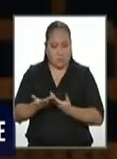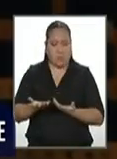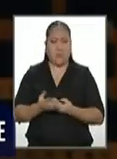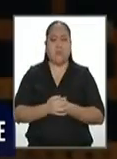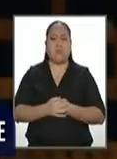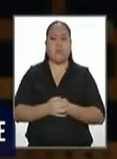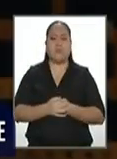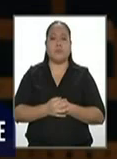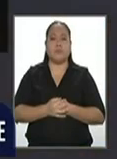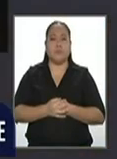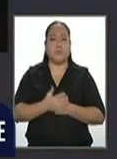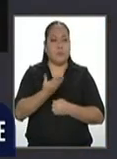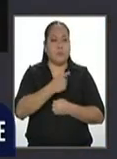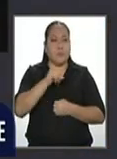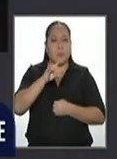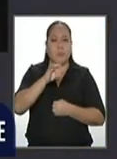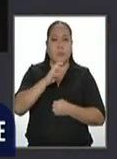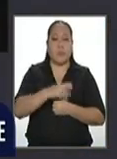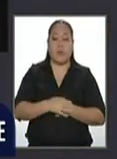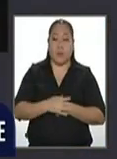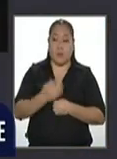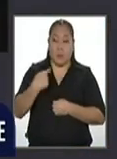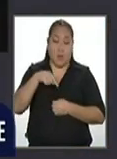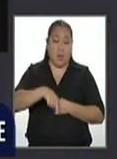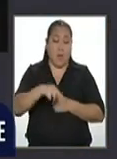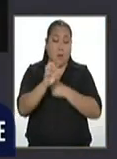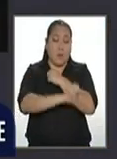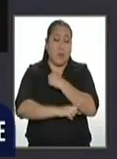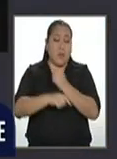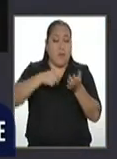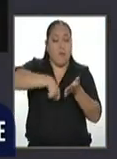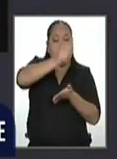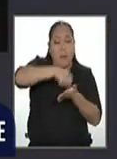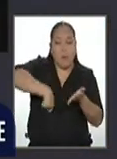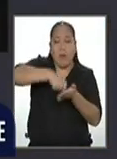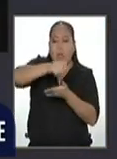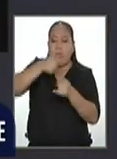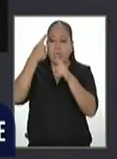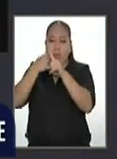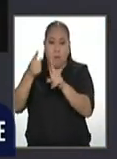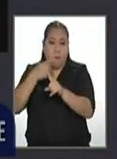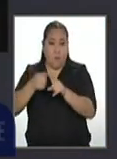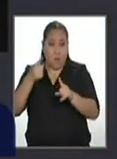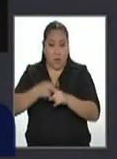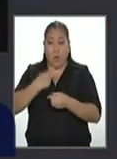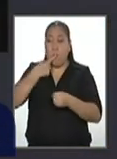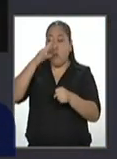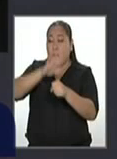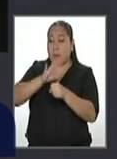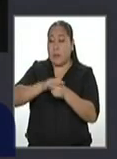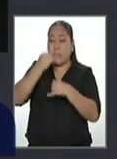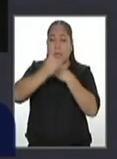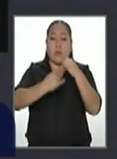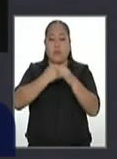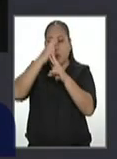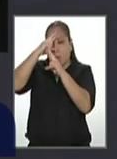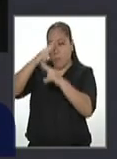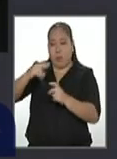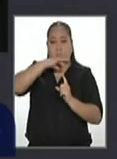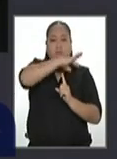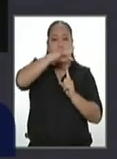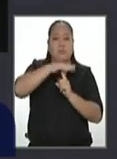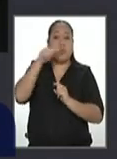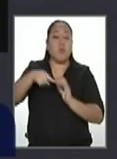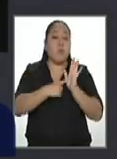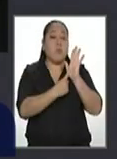Señor Guerra. Nuestro país ha firmado una serie de compromisos internacionales por el respeto al medio ambiente. Eso demuestra